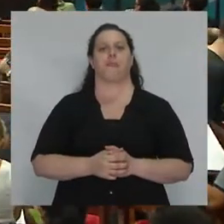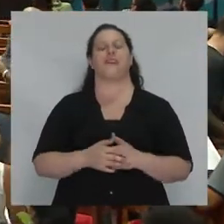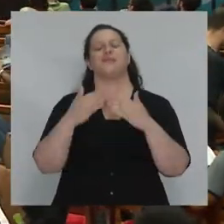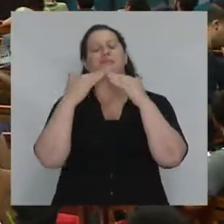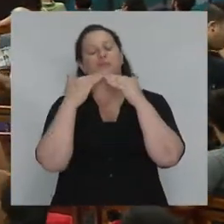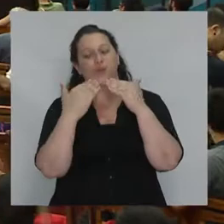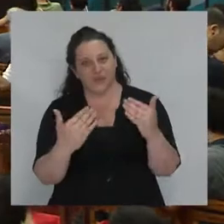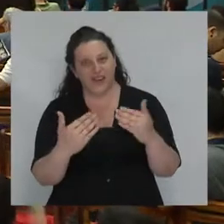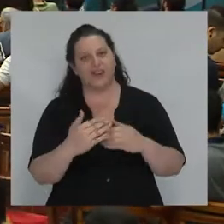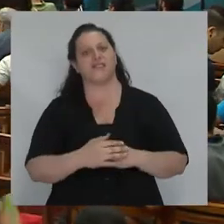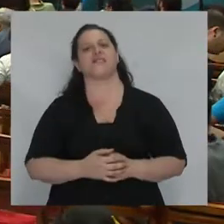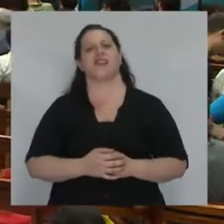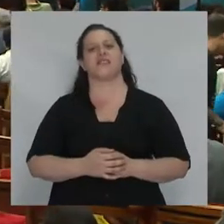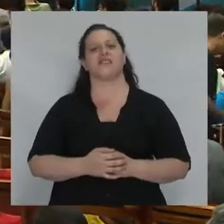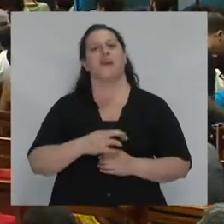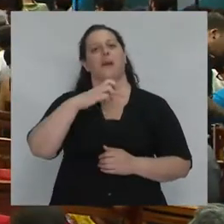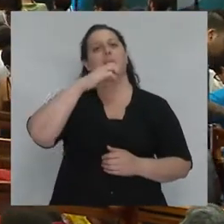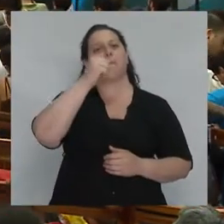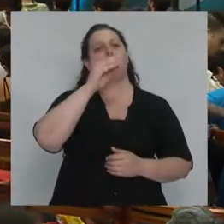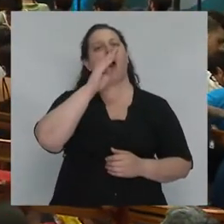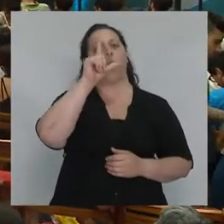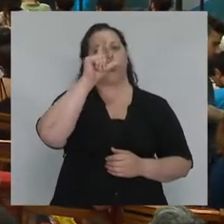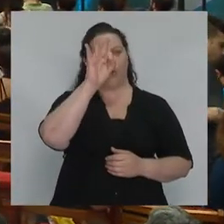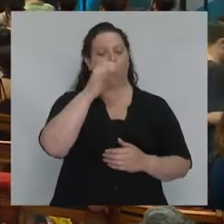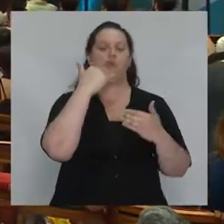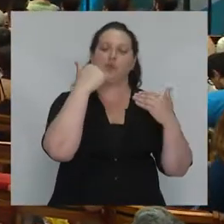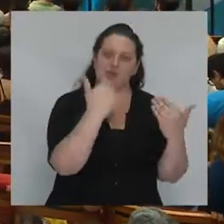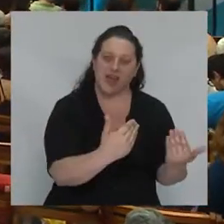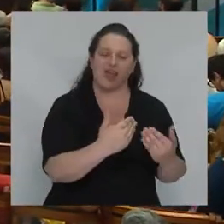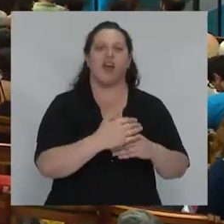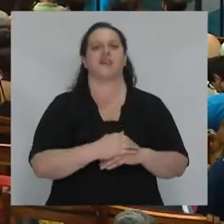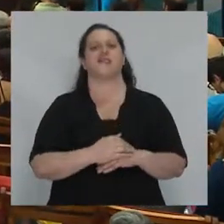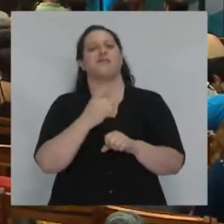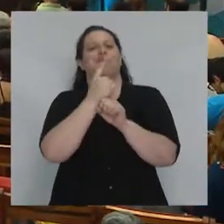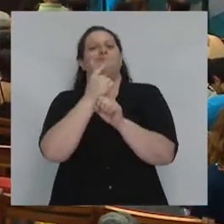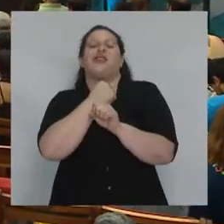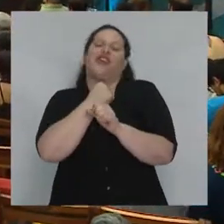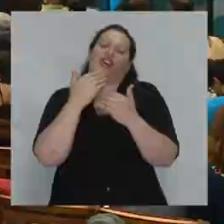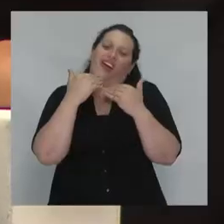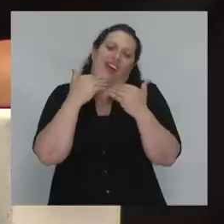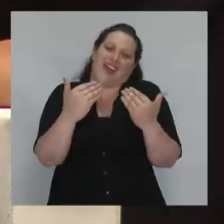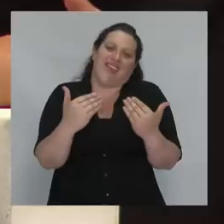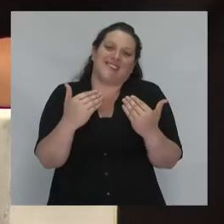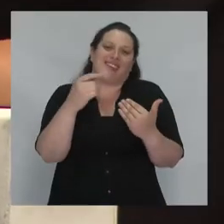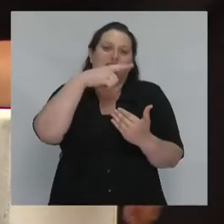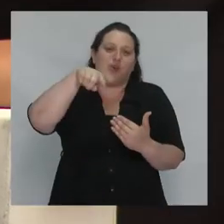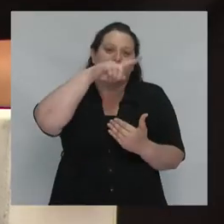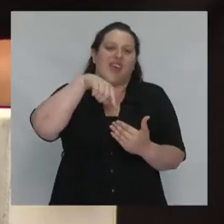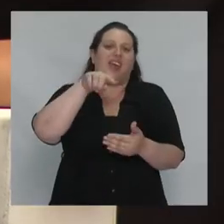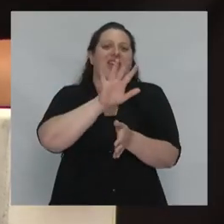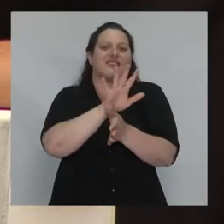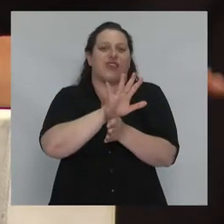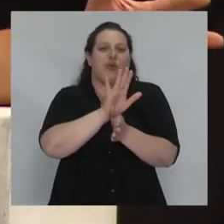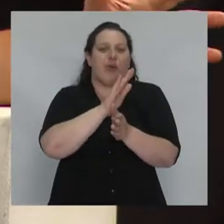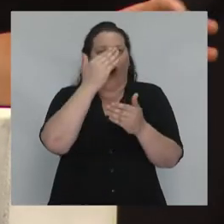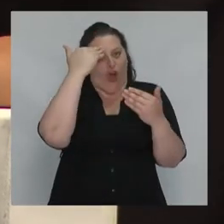Muchas gracias a Pablo. Primero empiezo agradeciendo la distinción muy honrosa que me